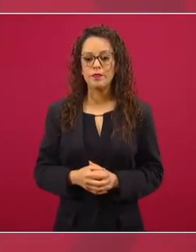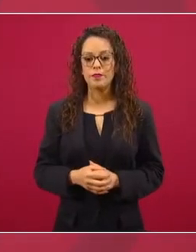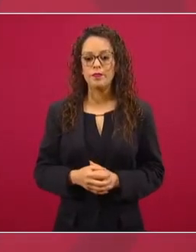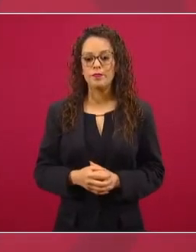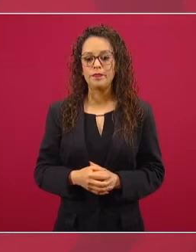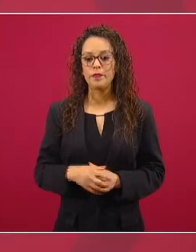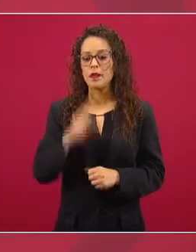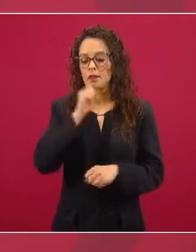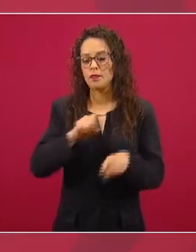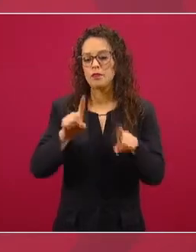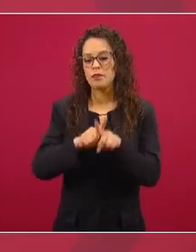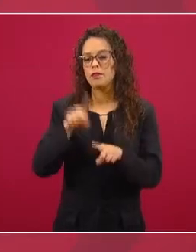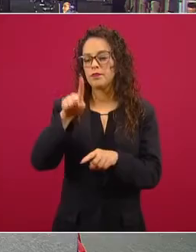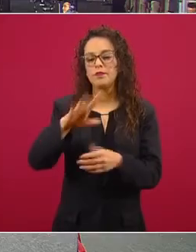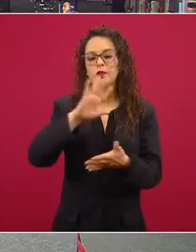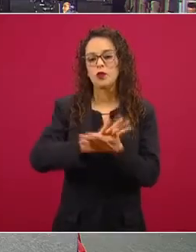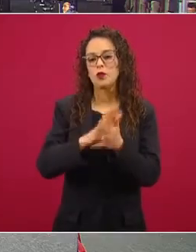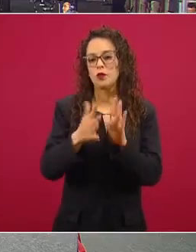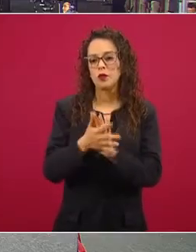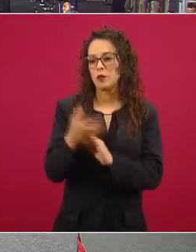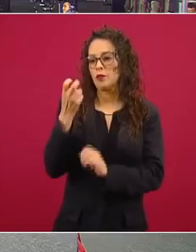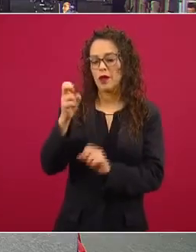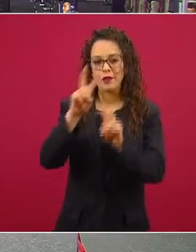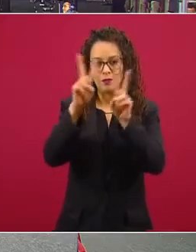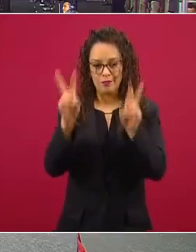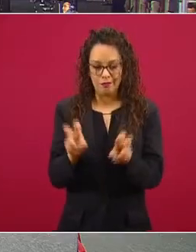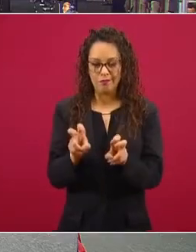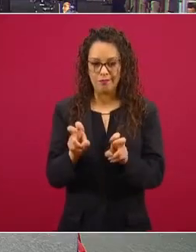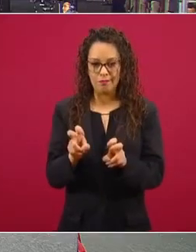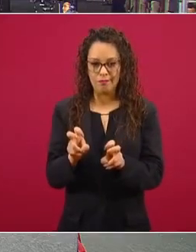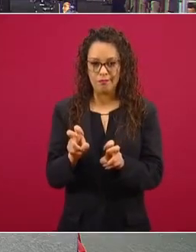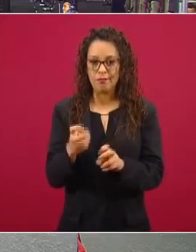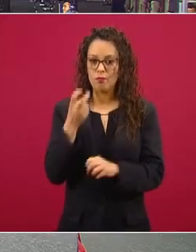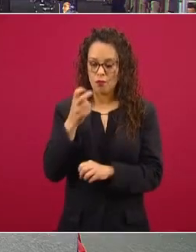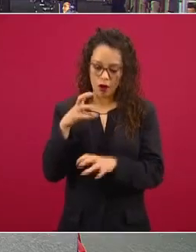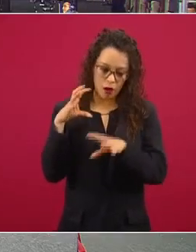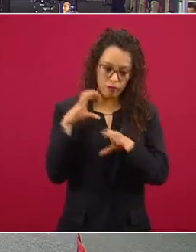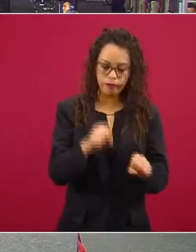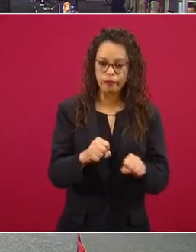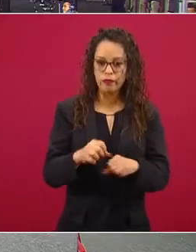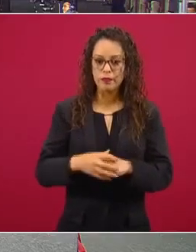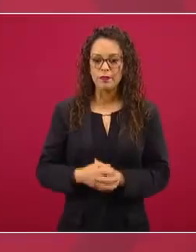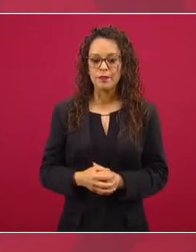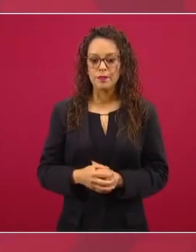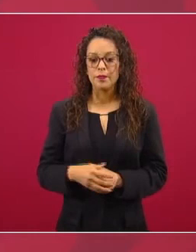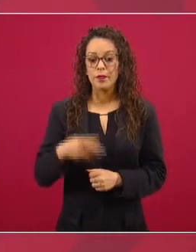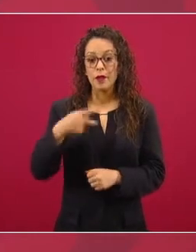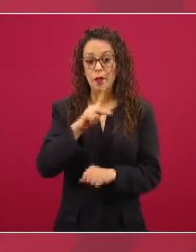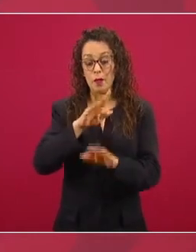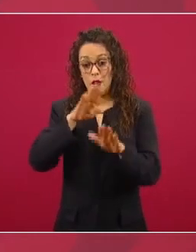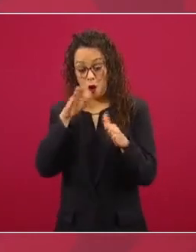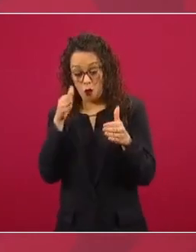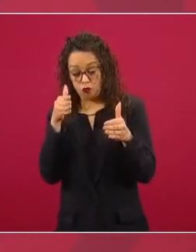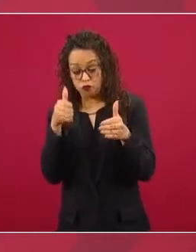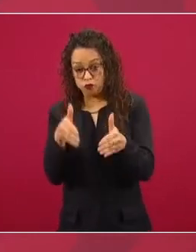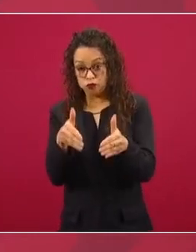lo de Ayotzinapa. Entonces, pero en este caso en particular de